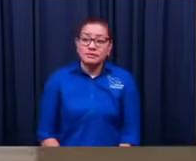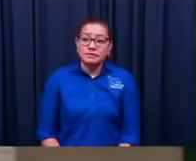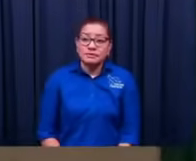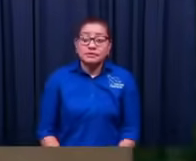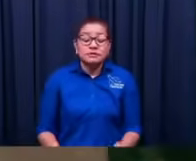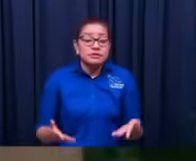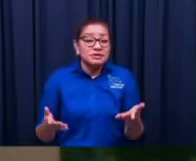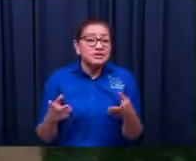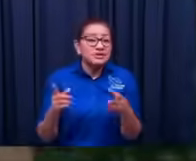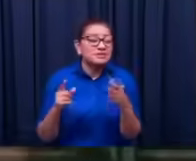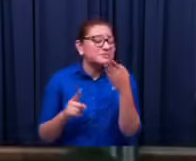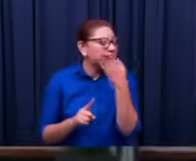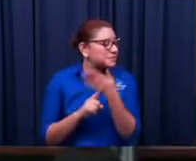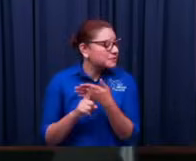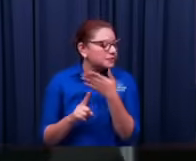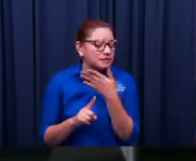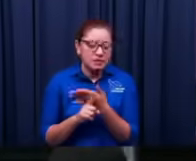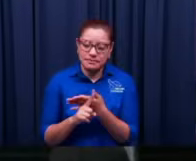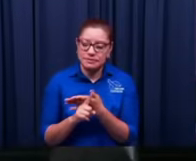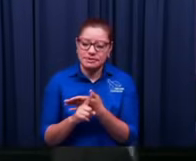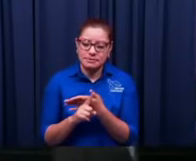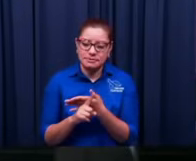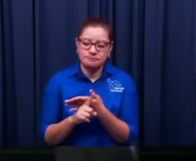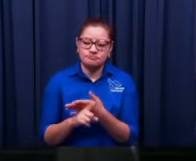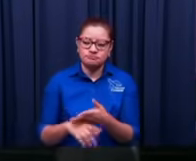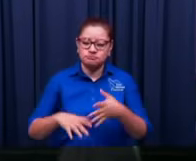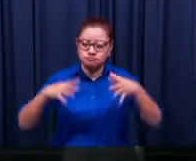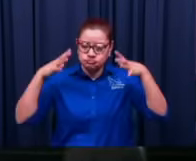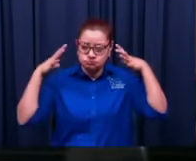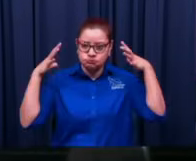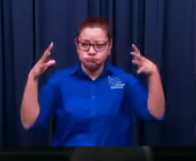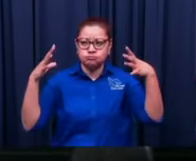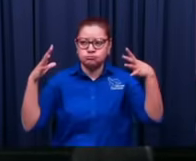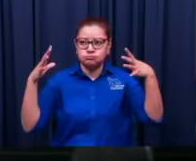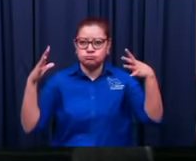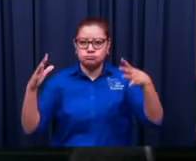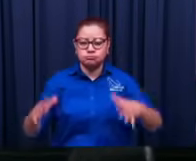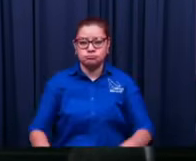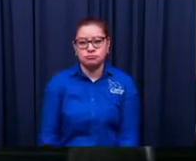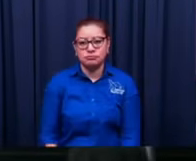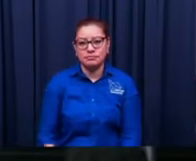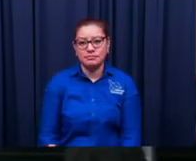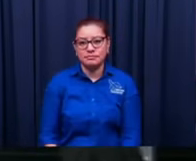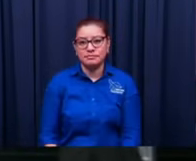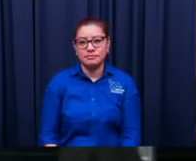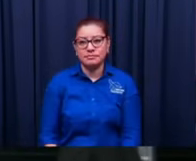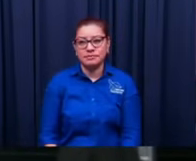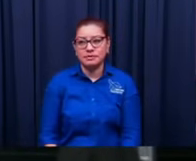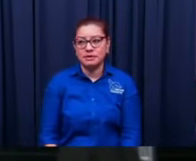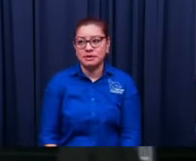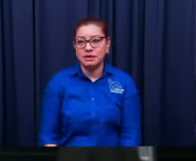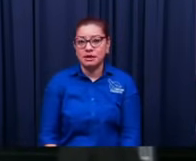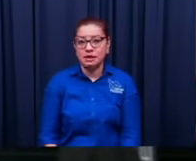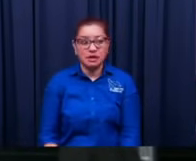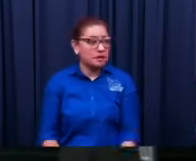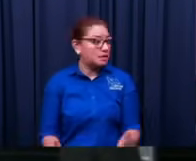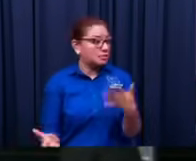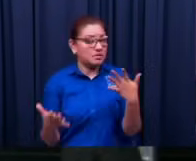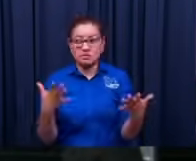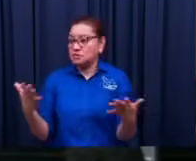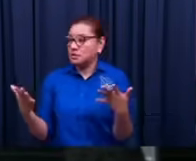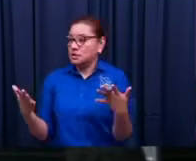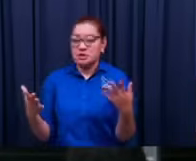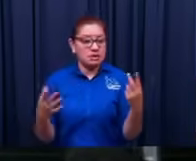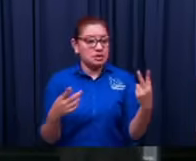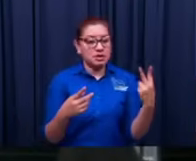Pues ese es uno de los problemas que tenemos. Que cuando sentimos, estábamos montados en el macho, ¿y ahora qué